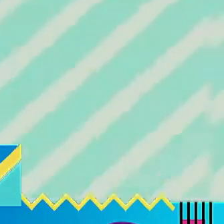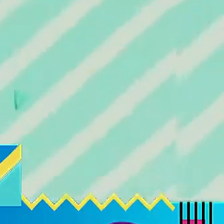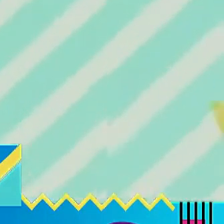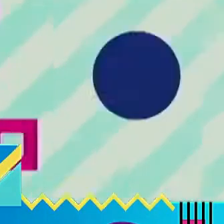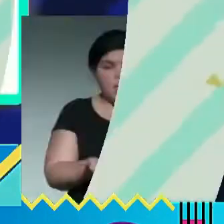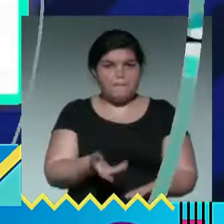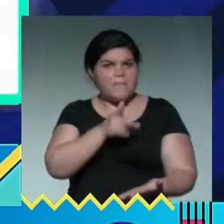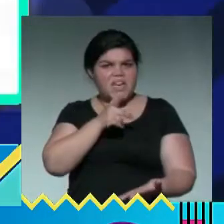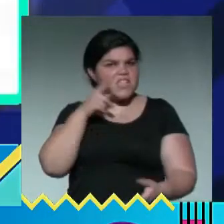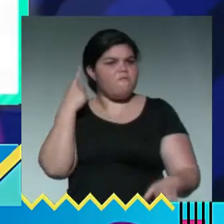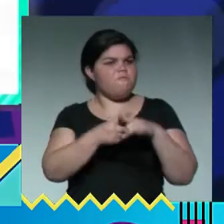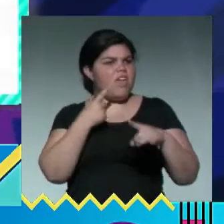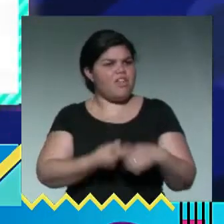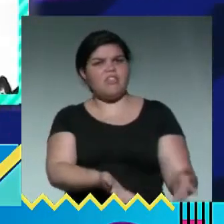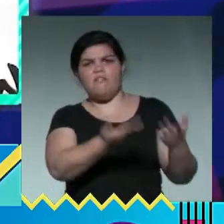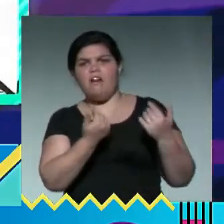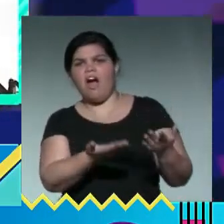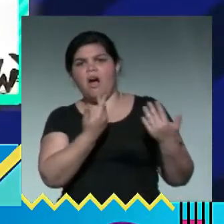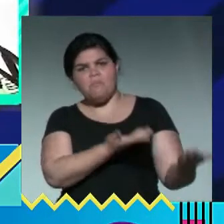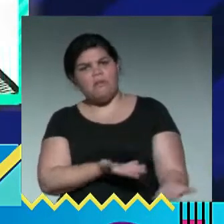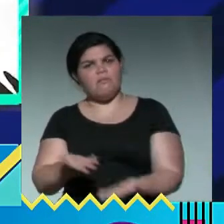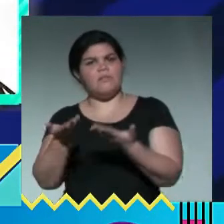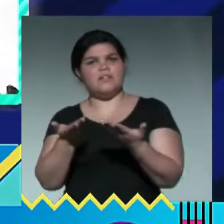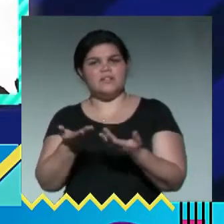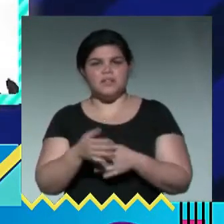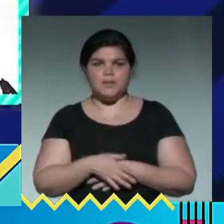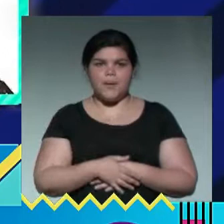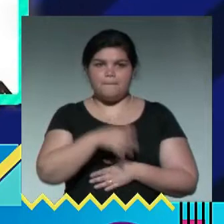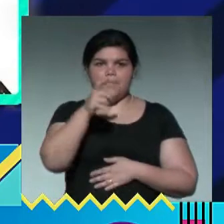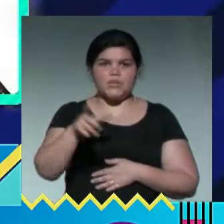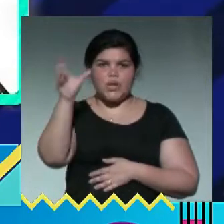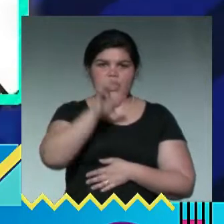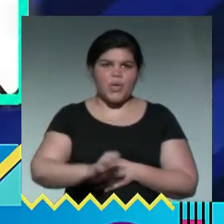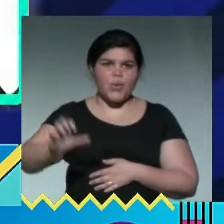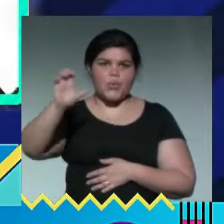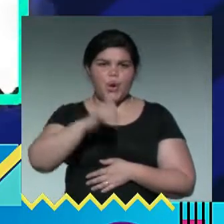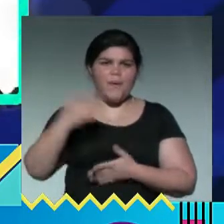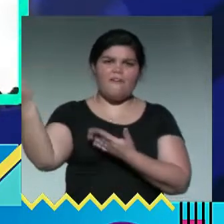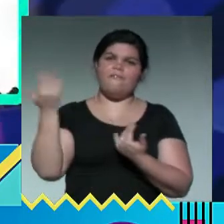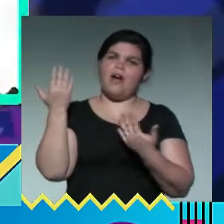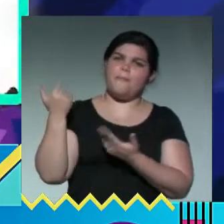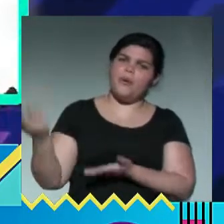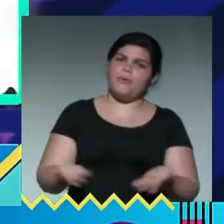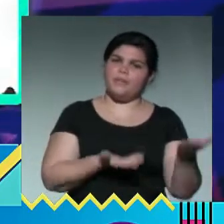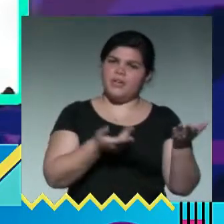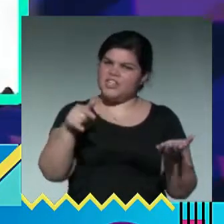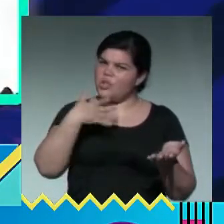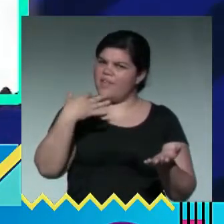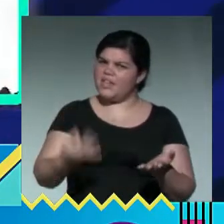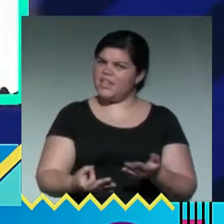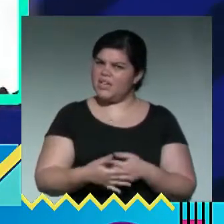de festejo, ¿sí? al conquistador español, al conquistador europeo. ¿Cuánto hay de real en ese